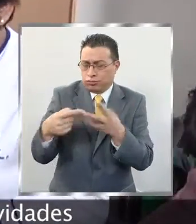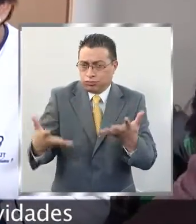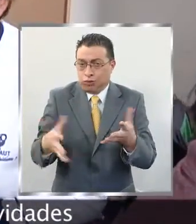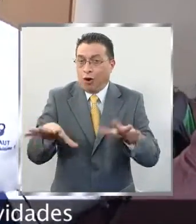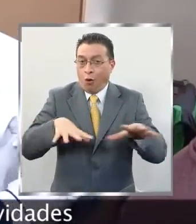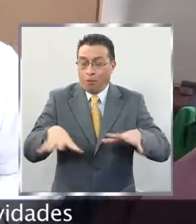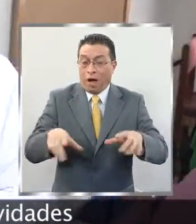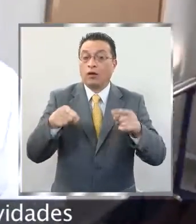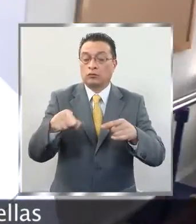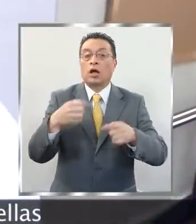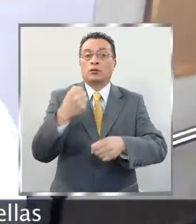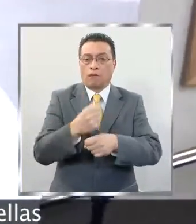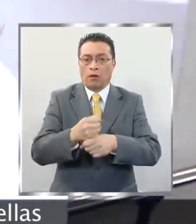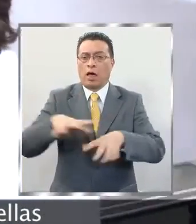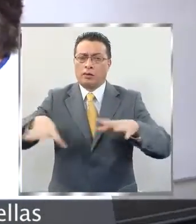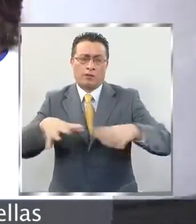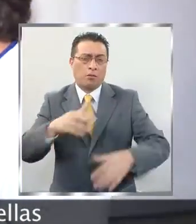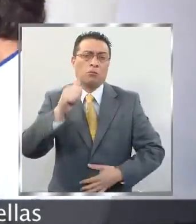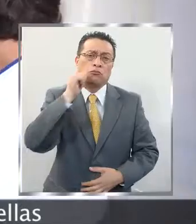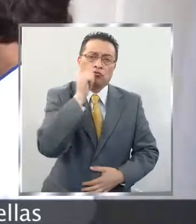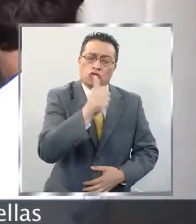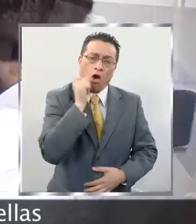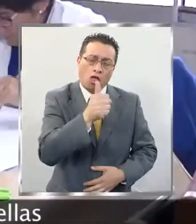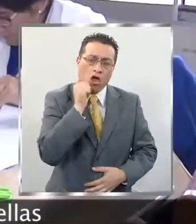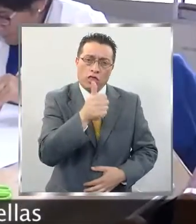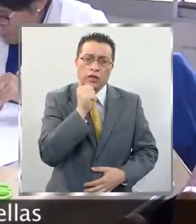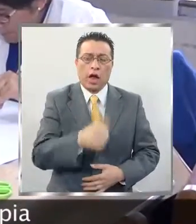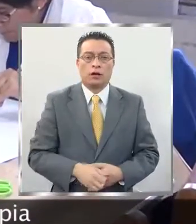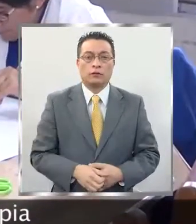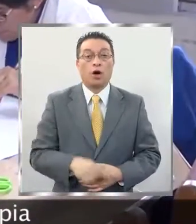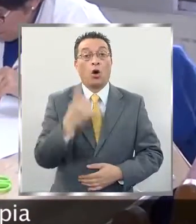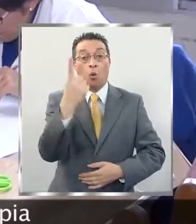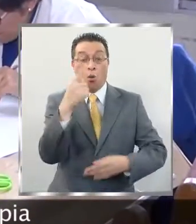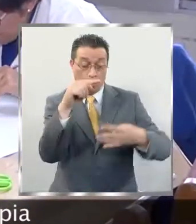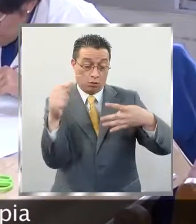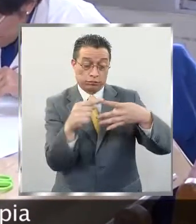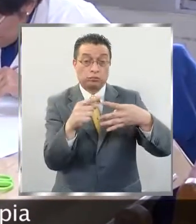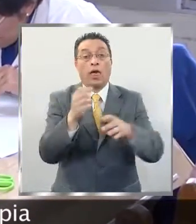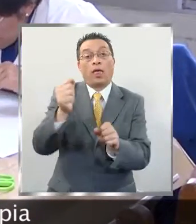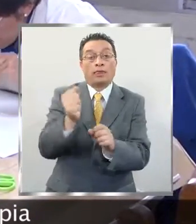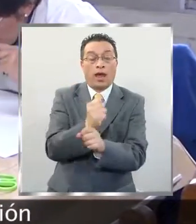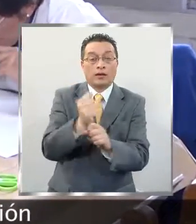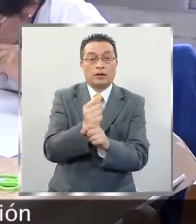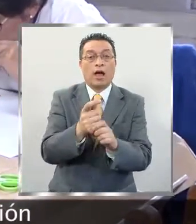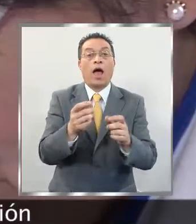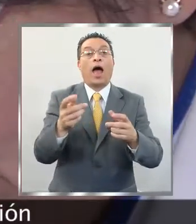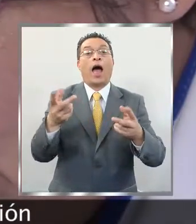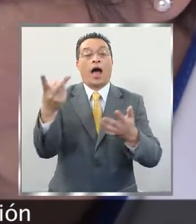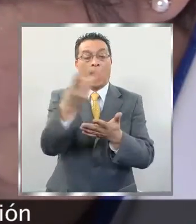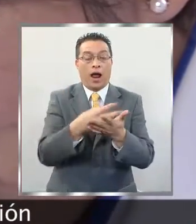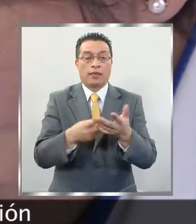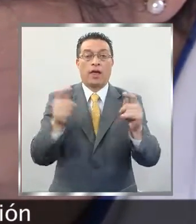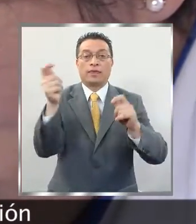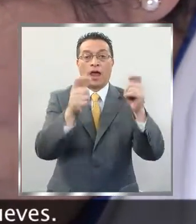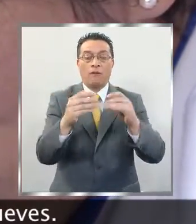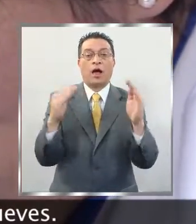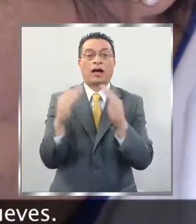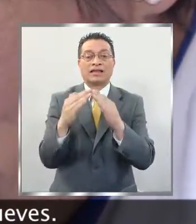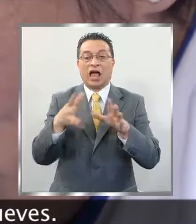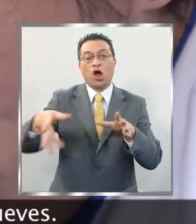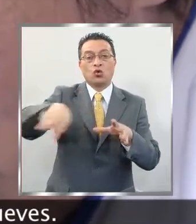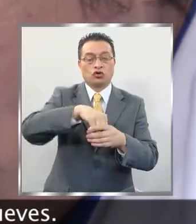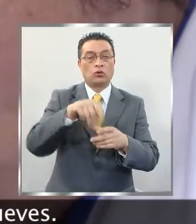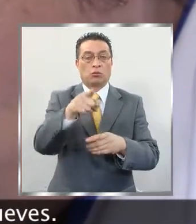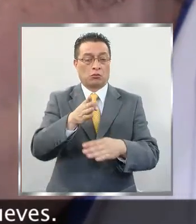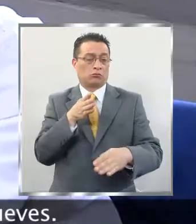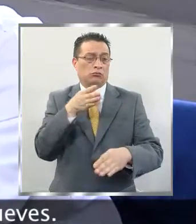trabaja y tiene actividades todos los días. Una de ellas es el taller de arte-terapia de la Casa de la Inclusión, al